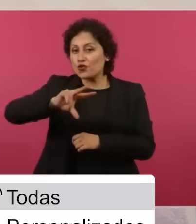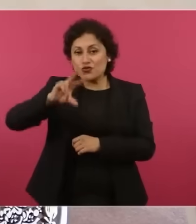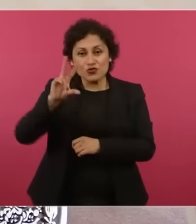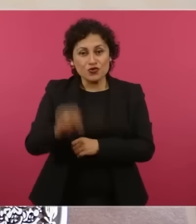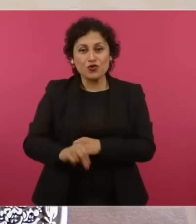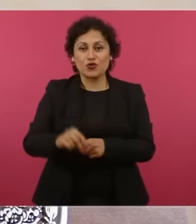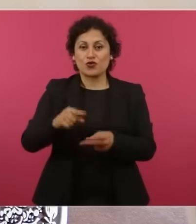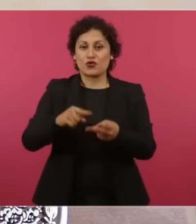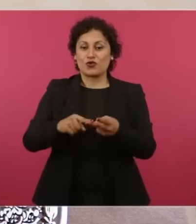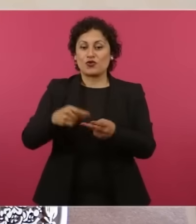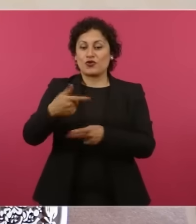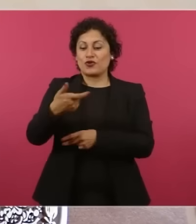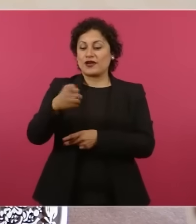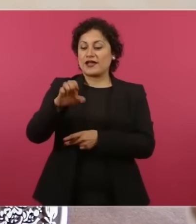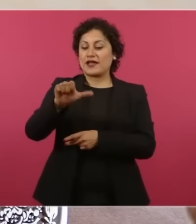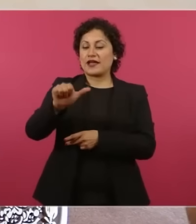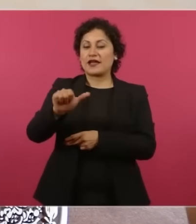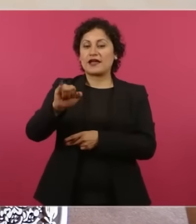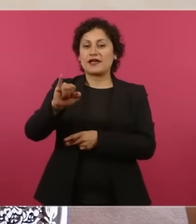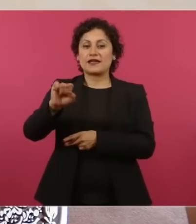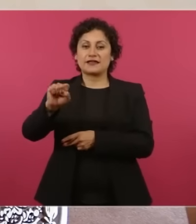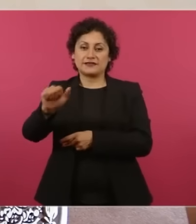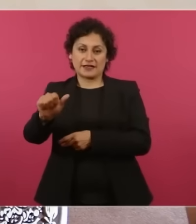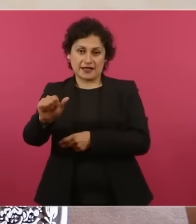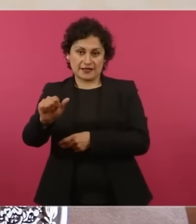era GEAISA,